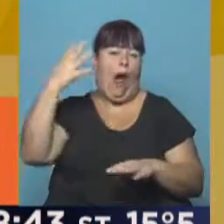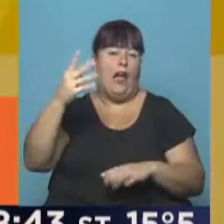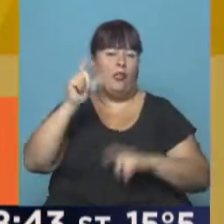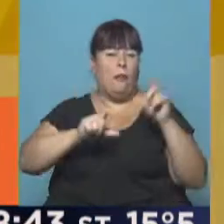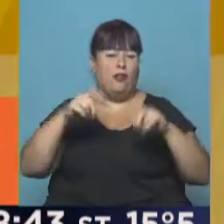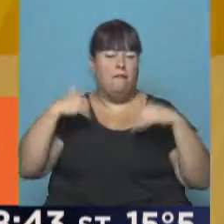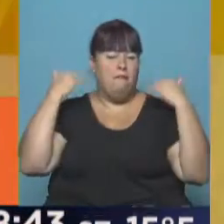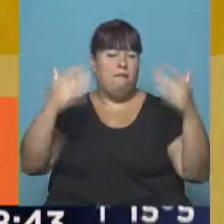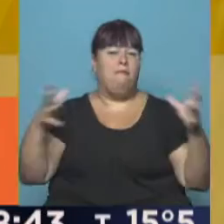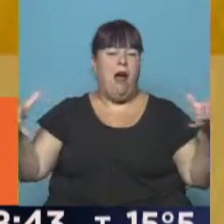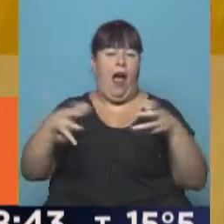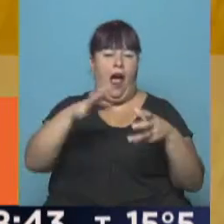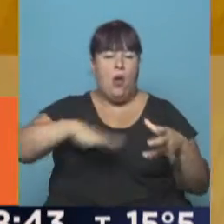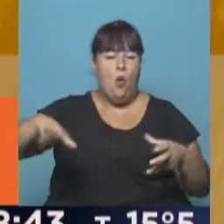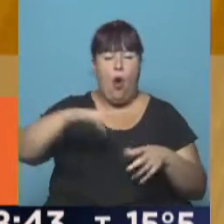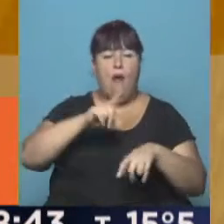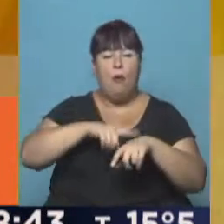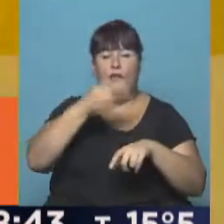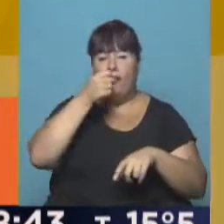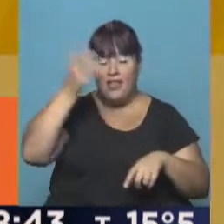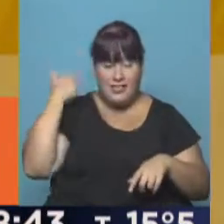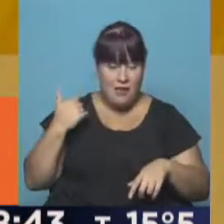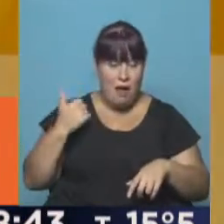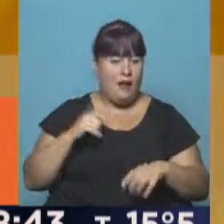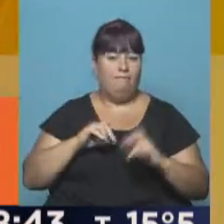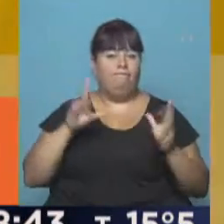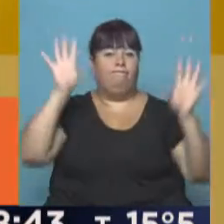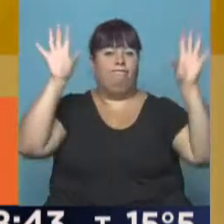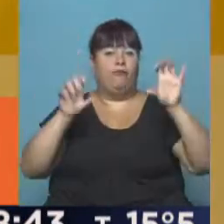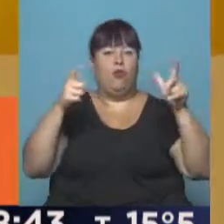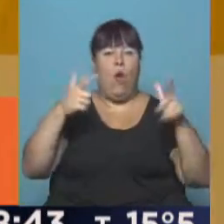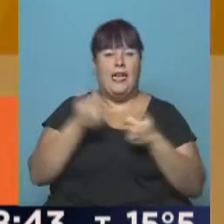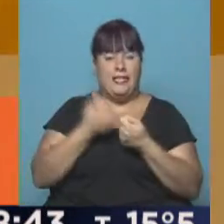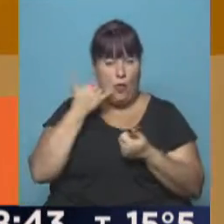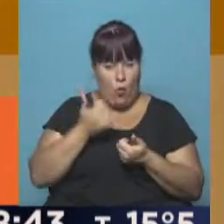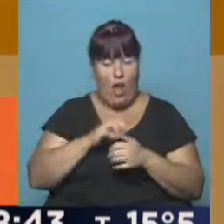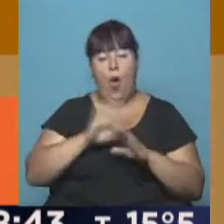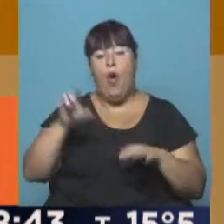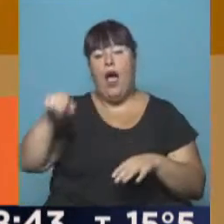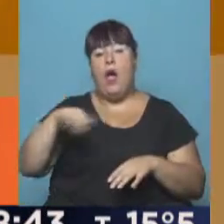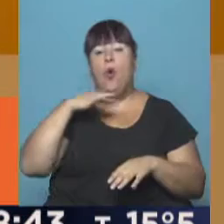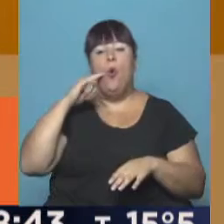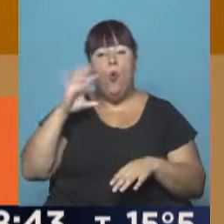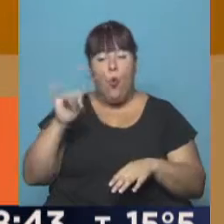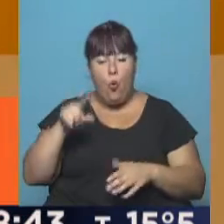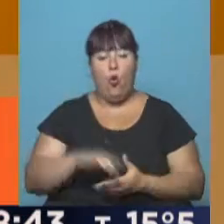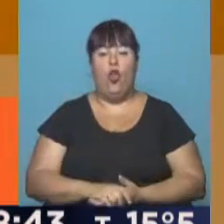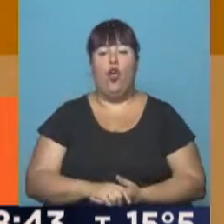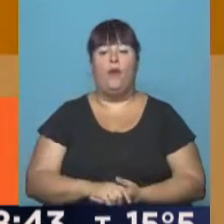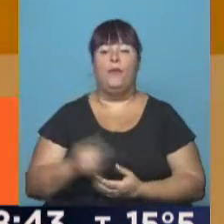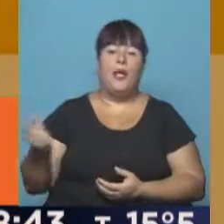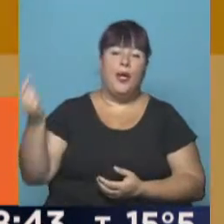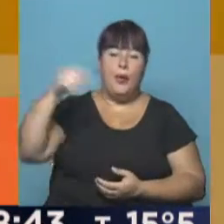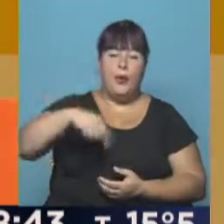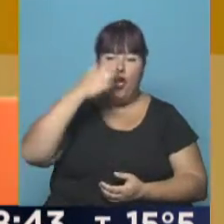población de la ciudad durante el fin de semana y no hubo señal para los celulares. Bueno, estamos con Julio, él vino